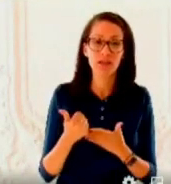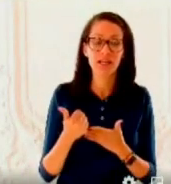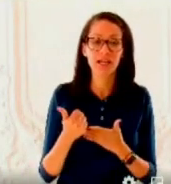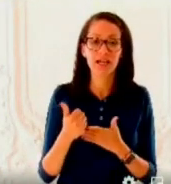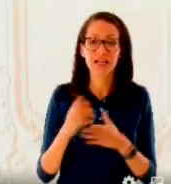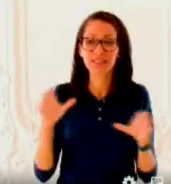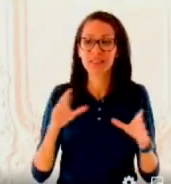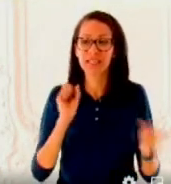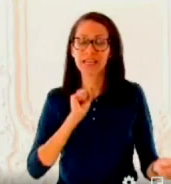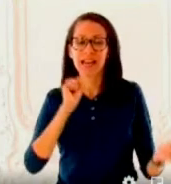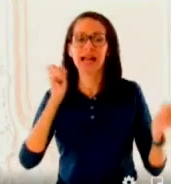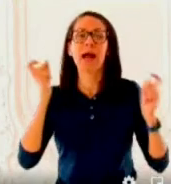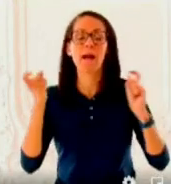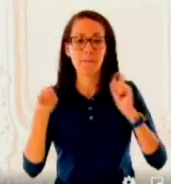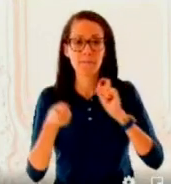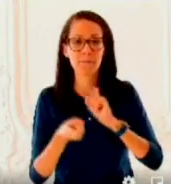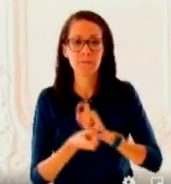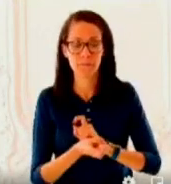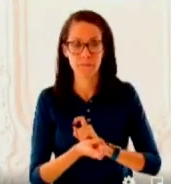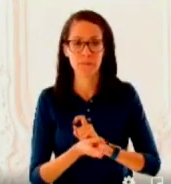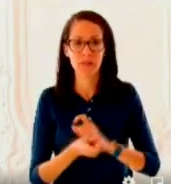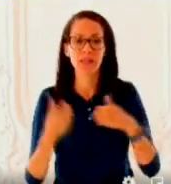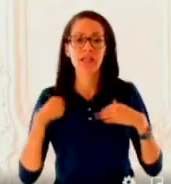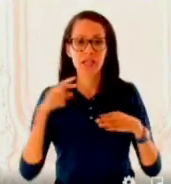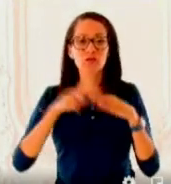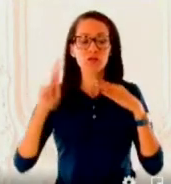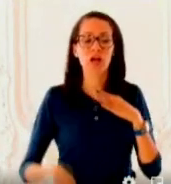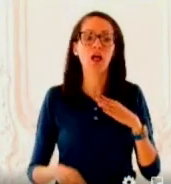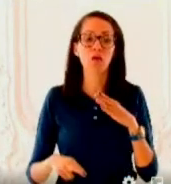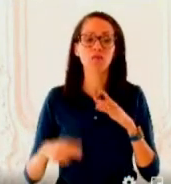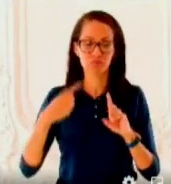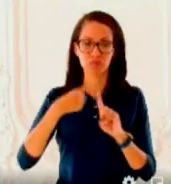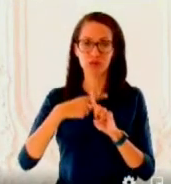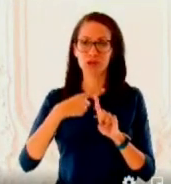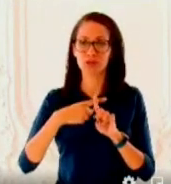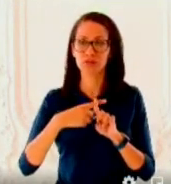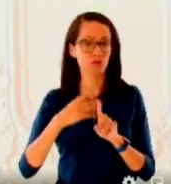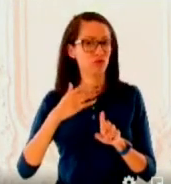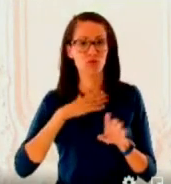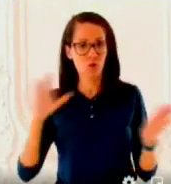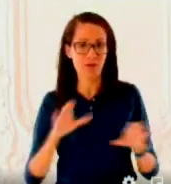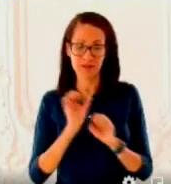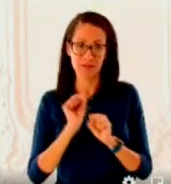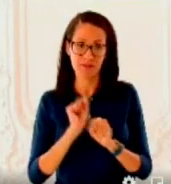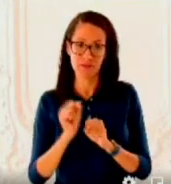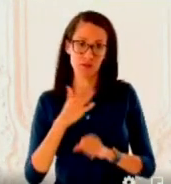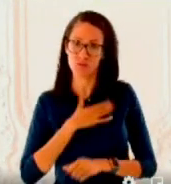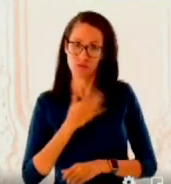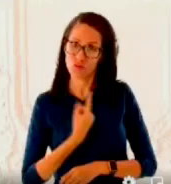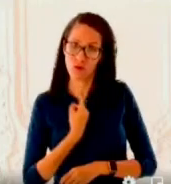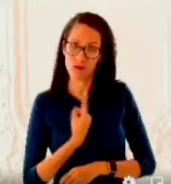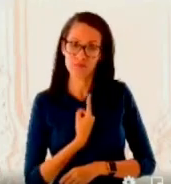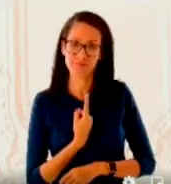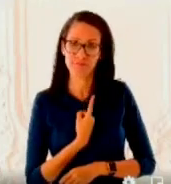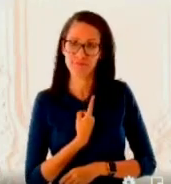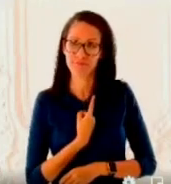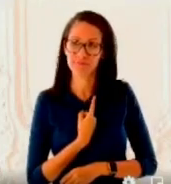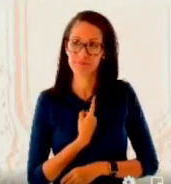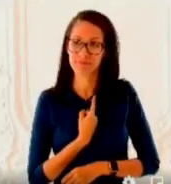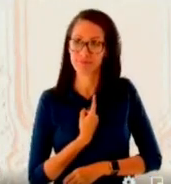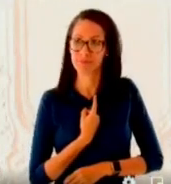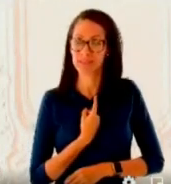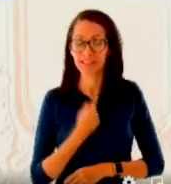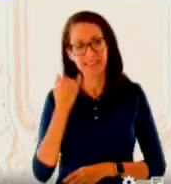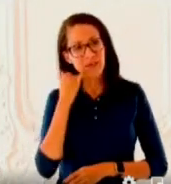cambio, agentes de cambio para obtener resultados positivos. Esto no lo voy a hacer yo sola. Así que hace